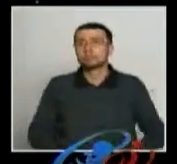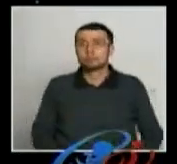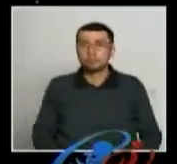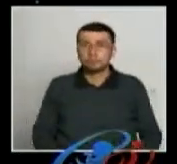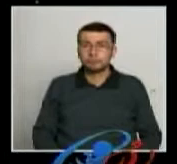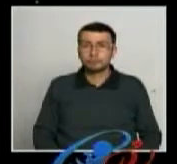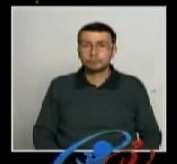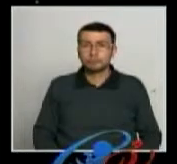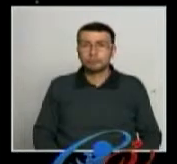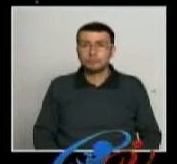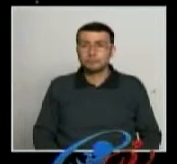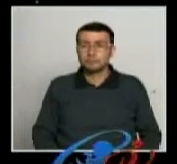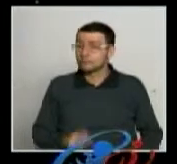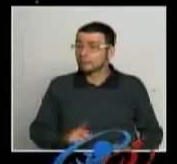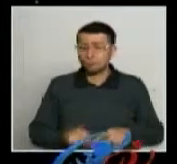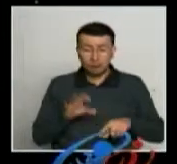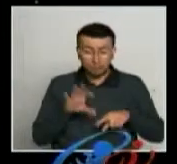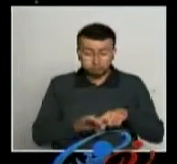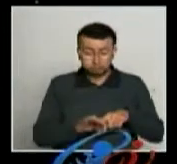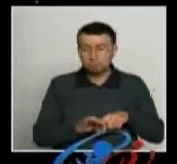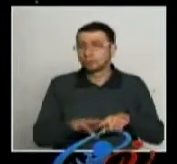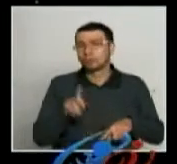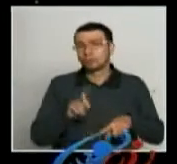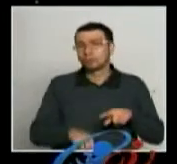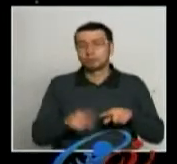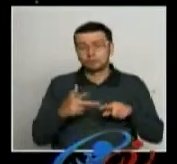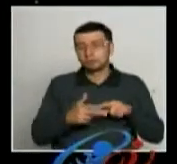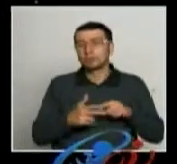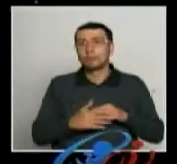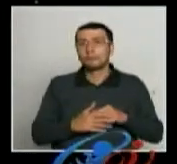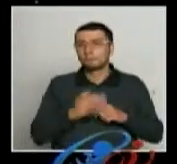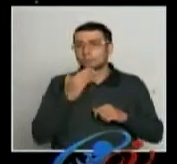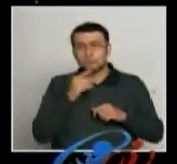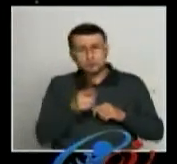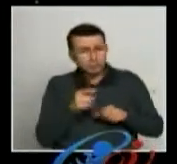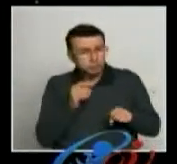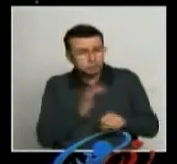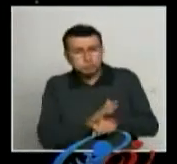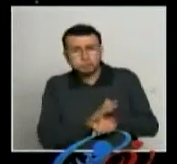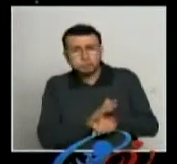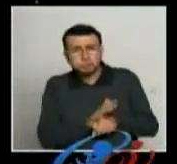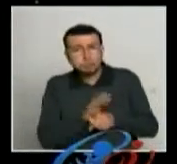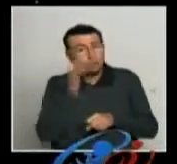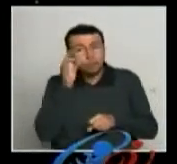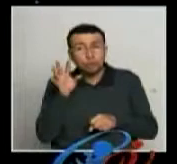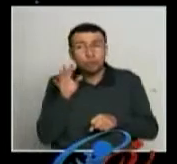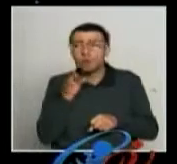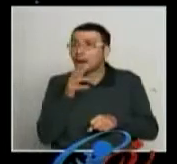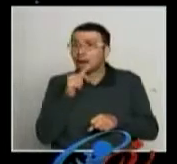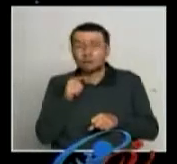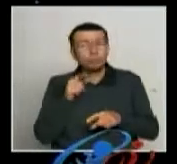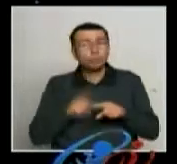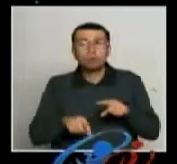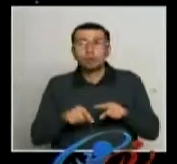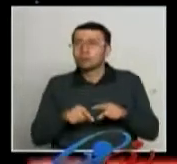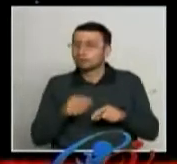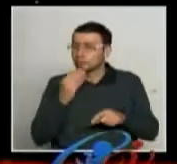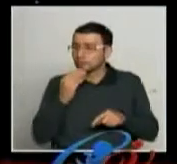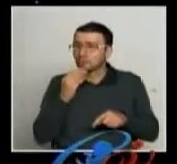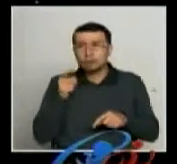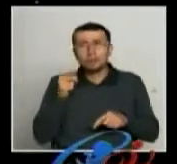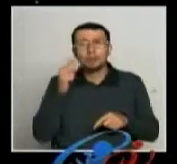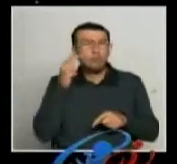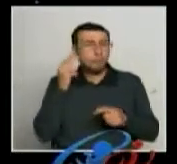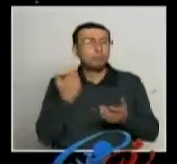gruesa, entonces no podemos colapsar. En el caso de que hubiera un trombo en esta zona, nosotros no podemos hacer eso, esa es una de las pruebas que